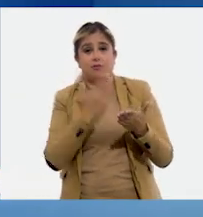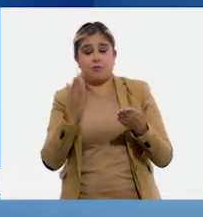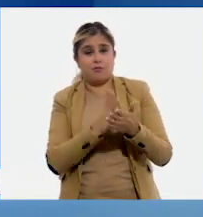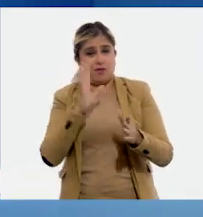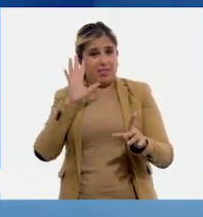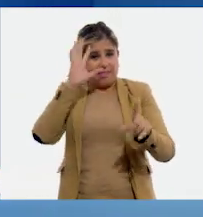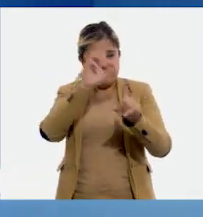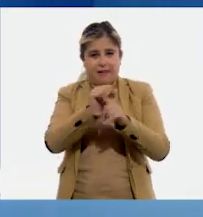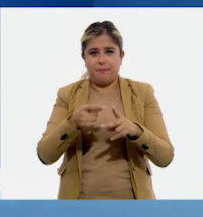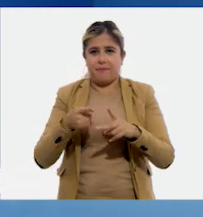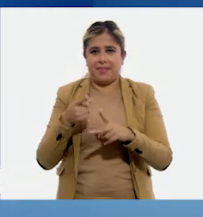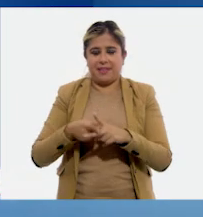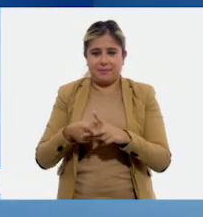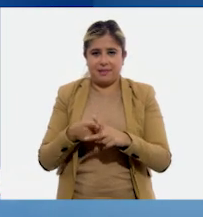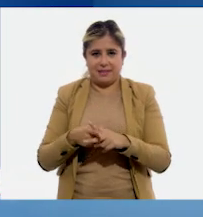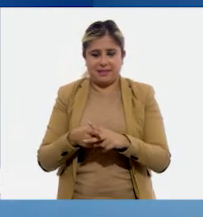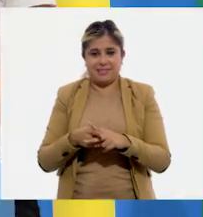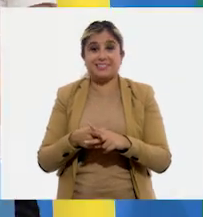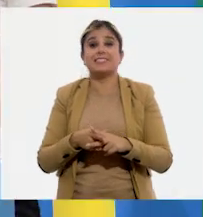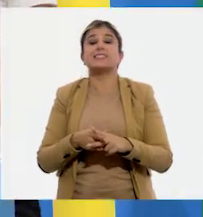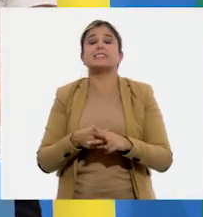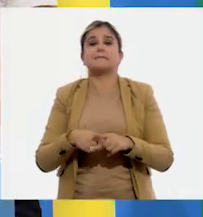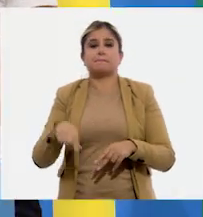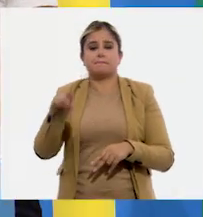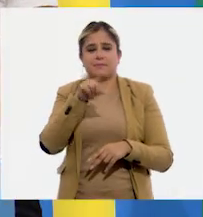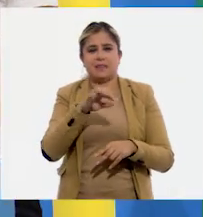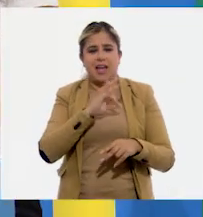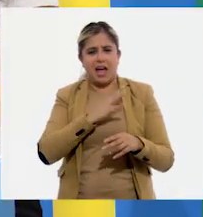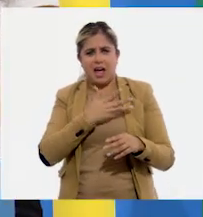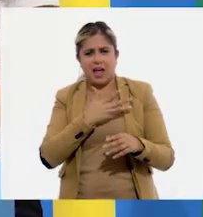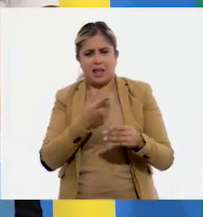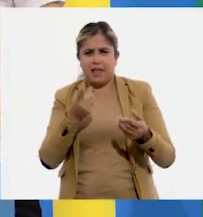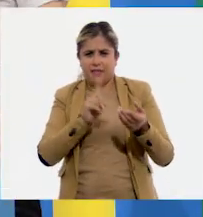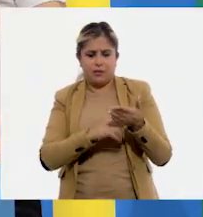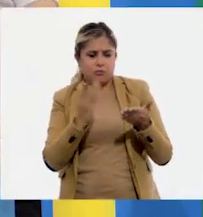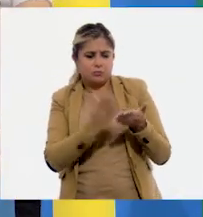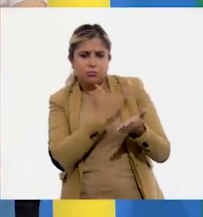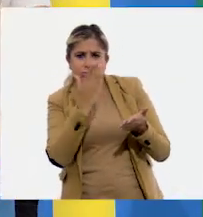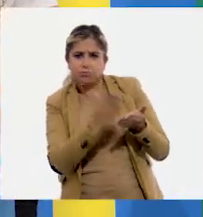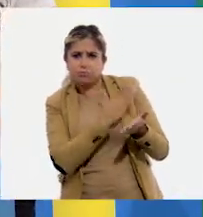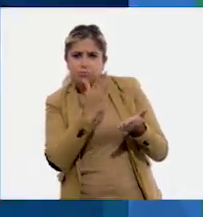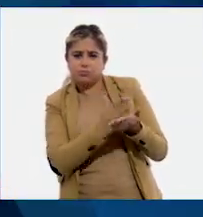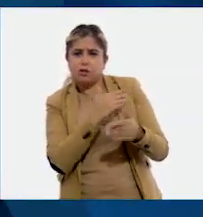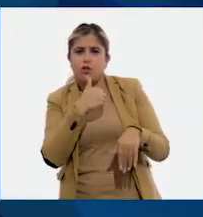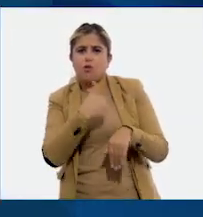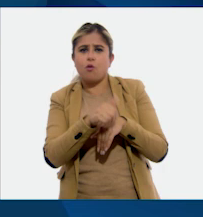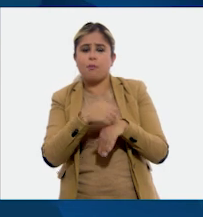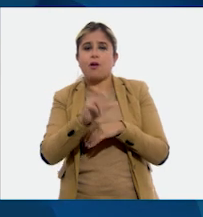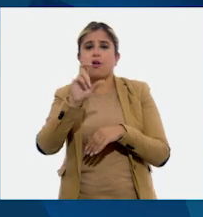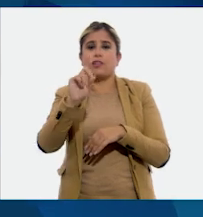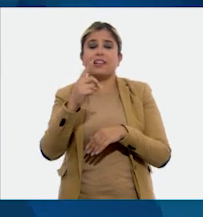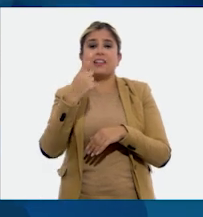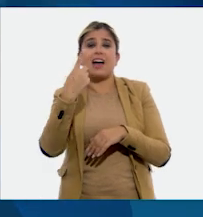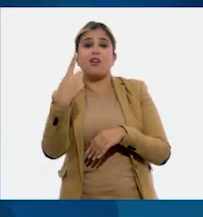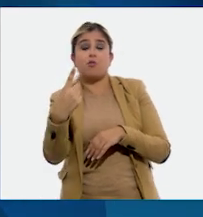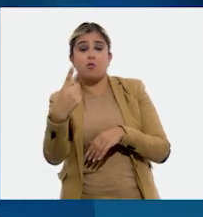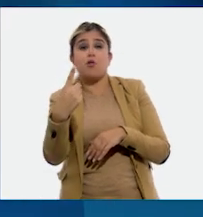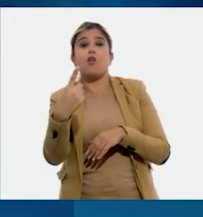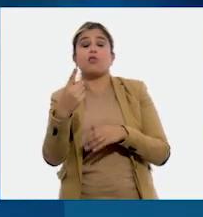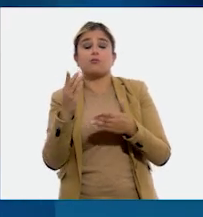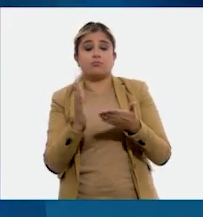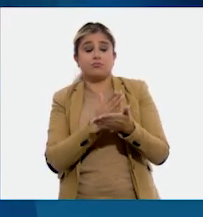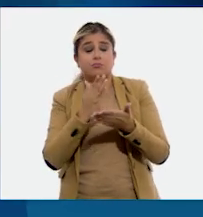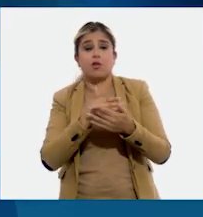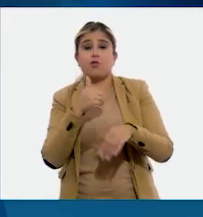desafíos matemáticos. Esta se encuentra en el desafío número 31 y es la